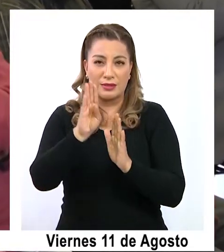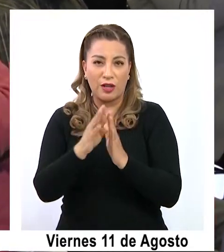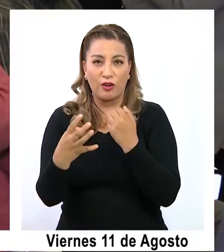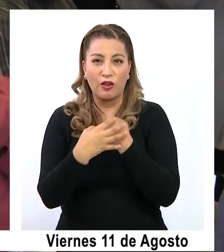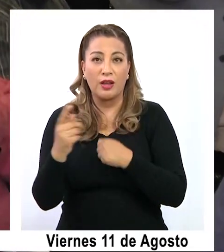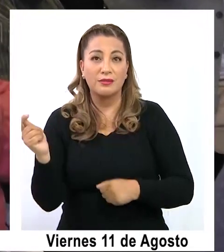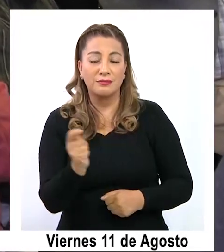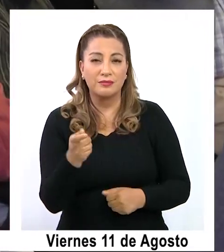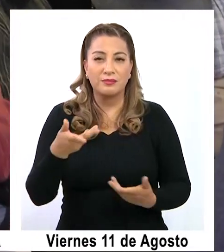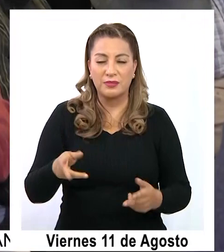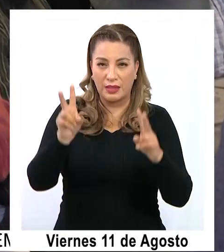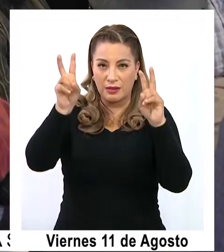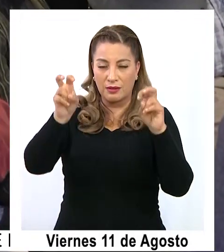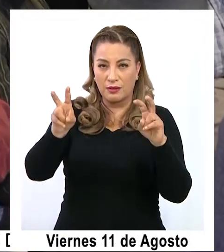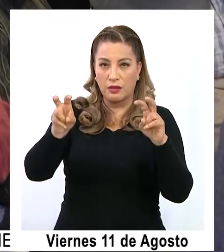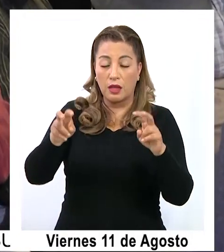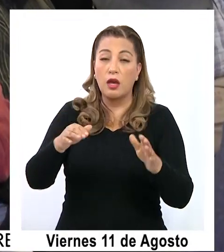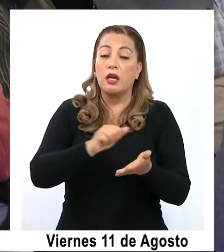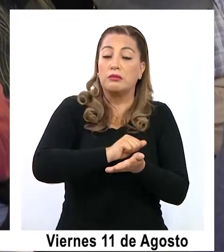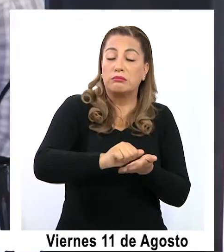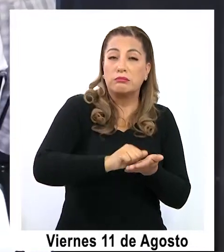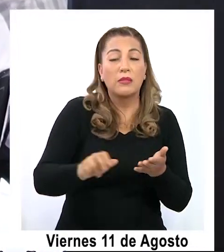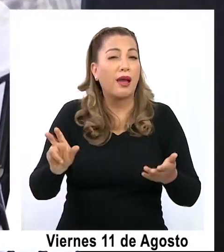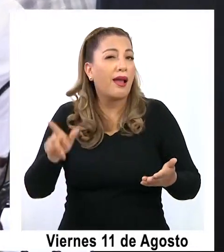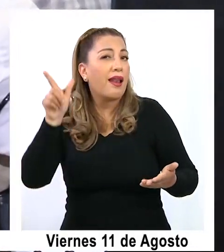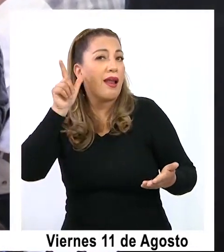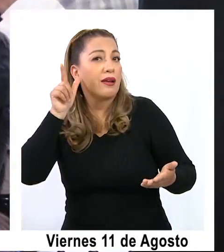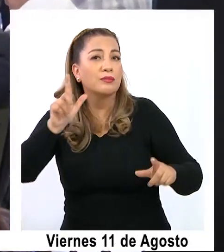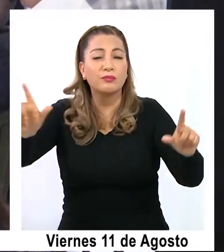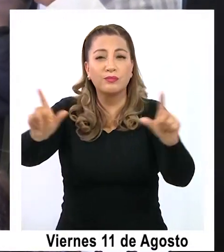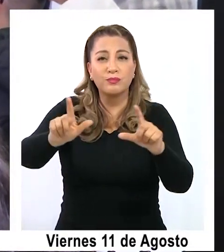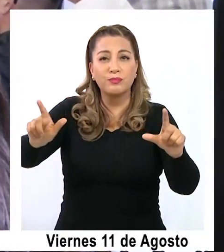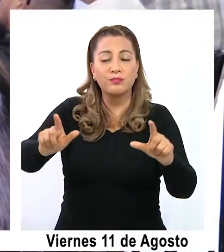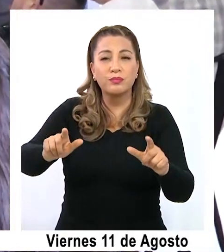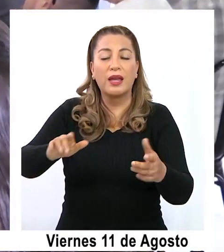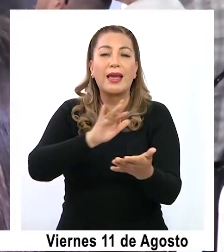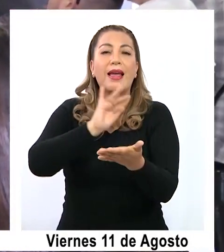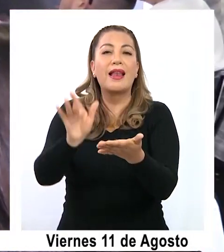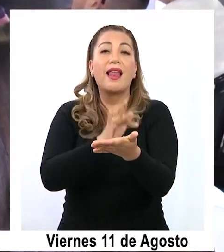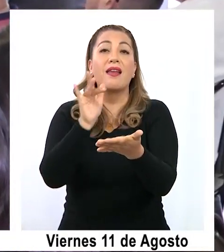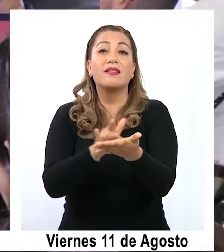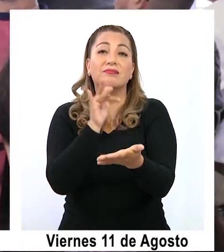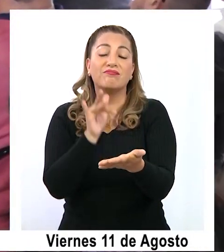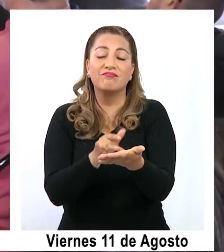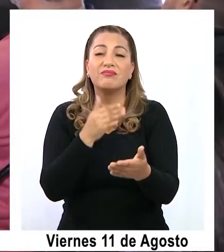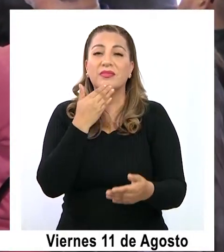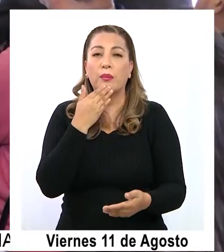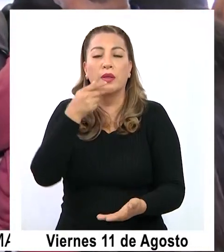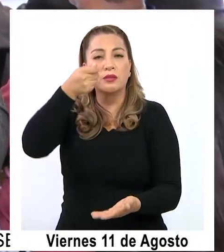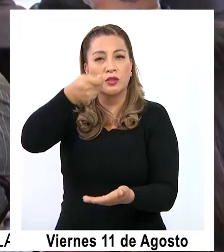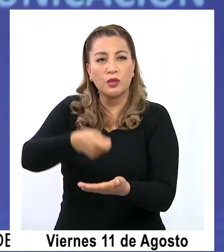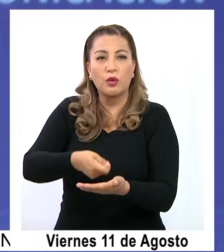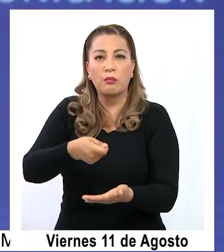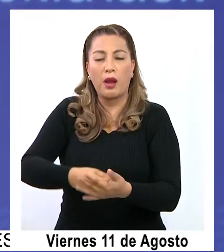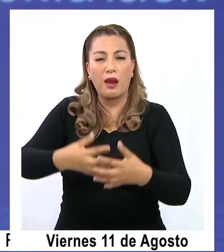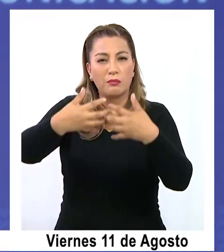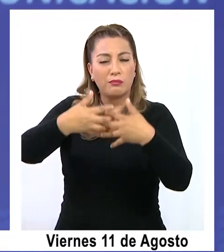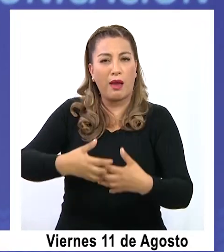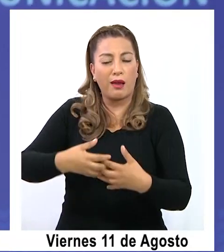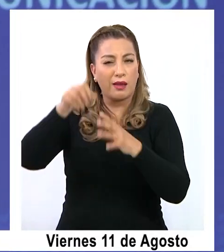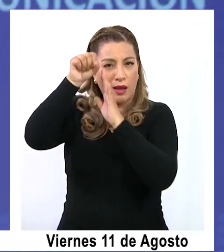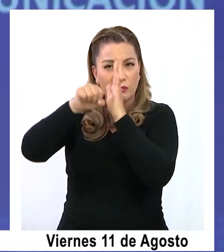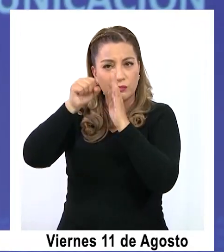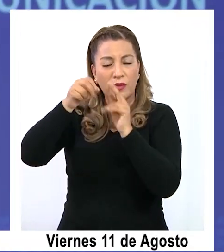regional a través de medios escritos, radiales, televisivos y digitales, también permite la adquisición de equipamiento